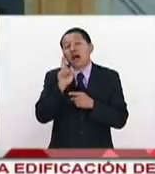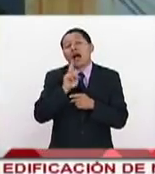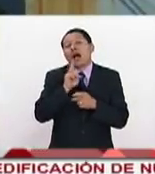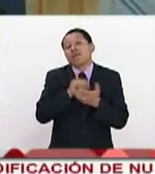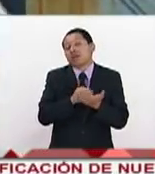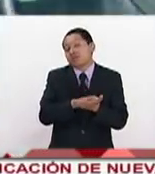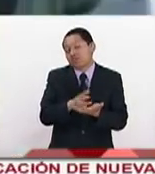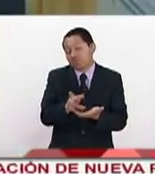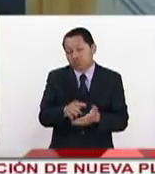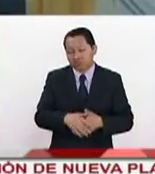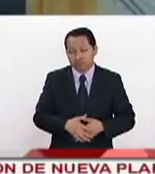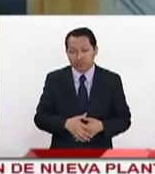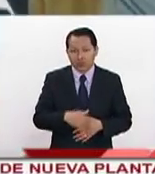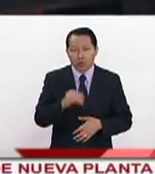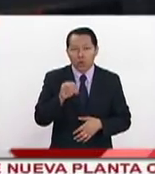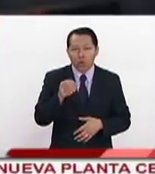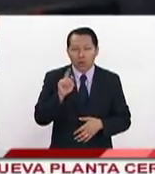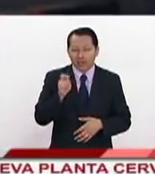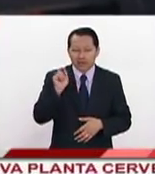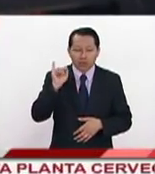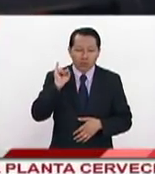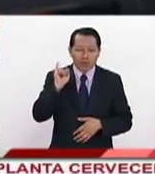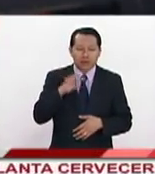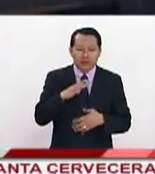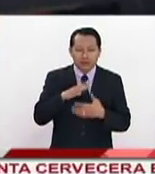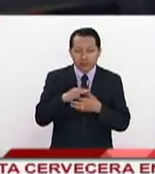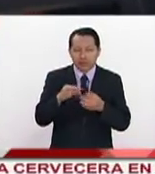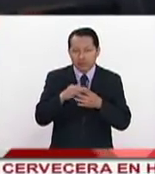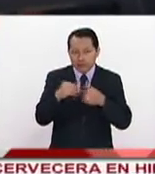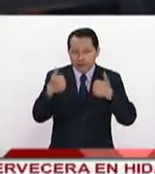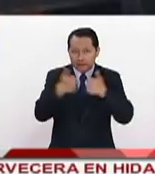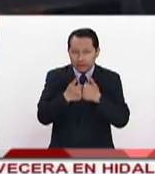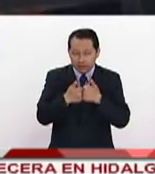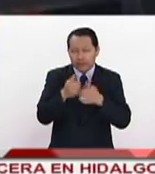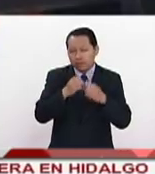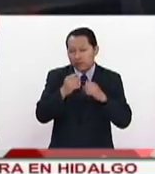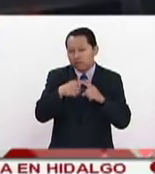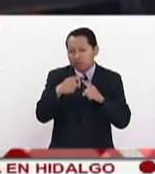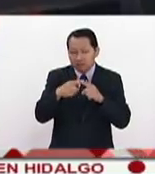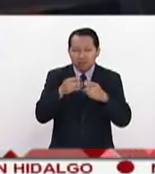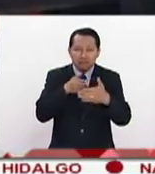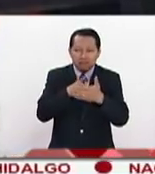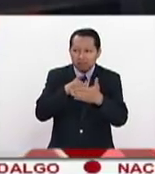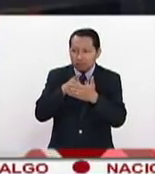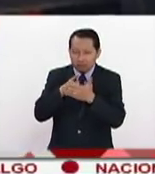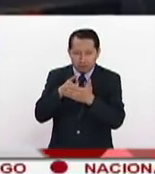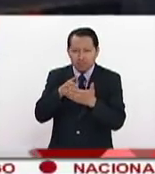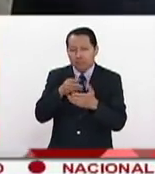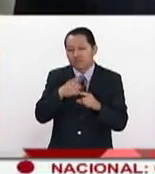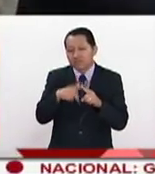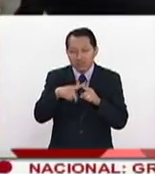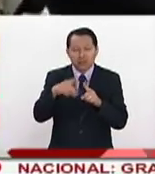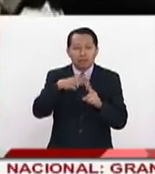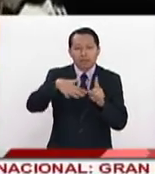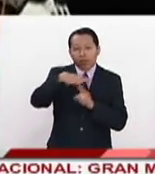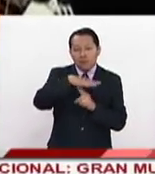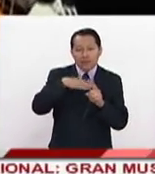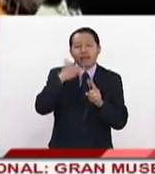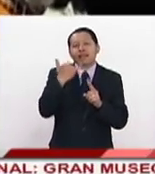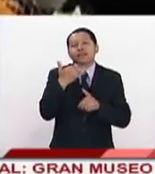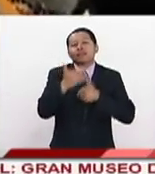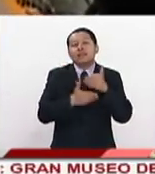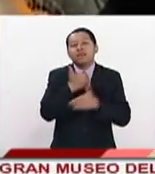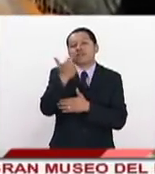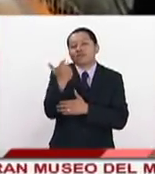saquen. Este jueves se discutieron los temas de comercio transfronterizo, obstáculos técnicos al comercio, medio ambiente y